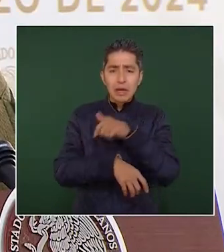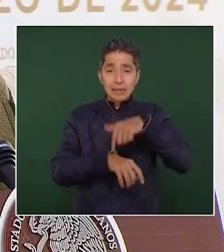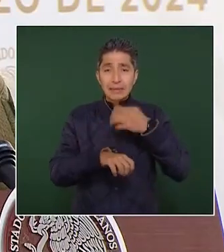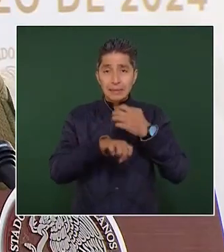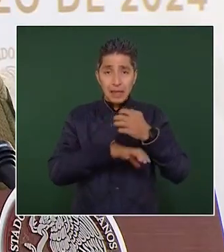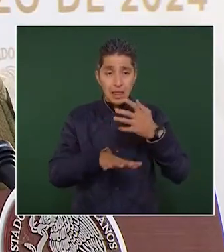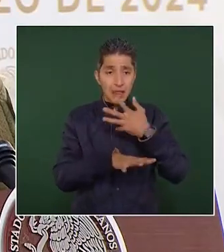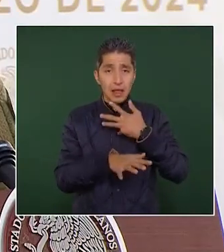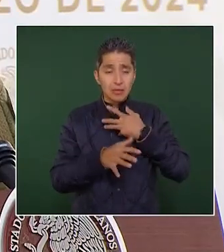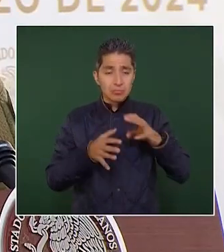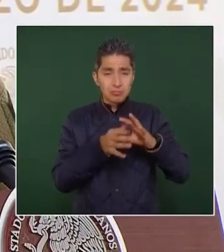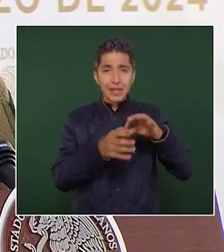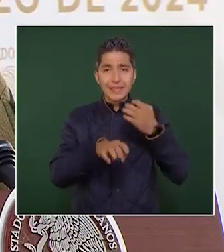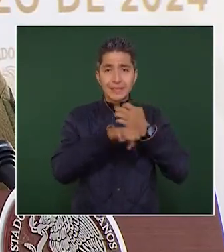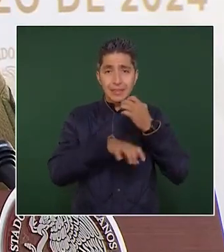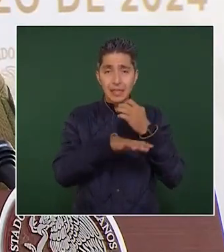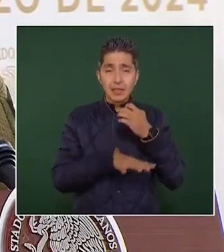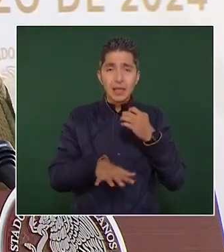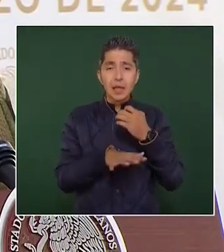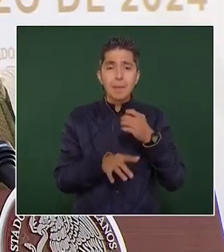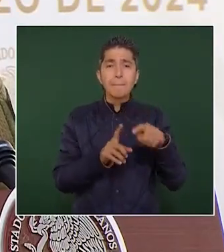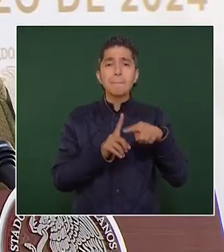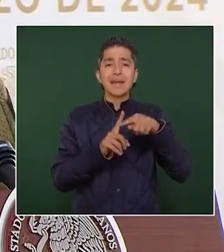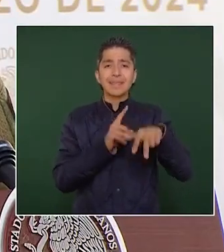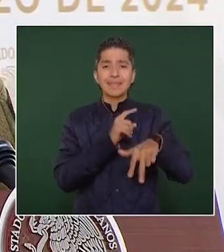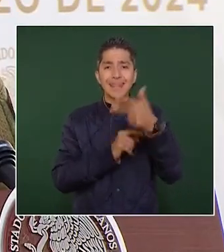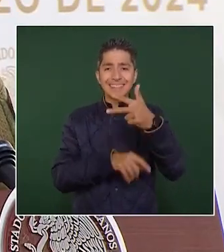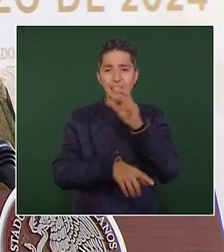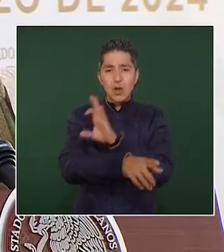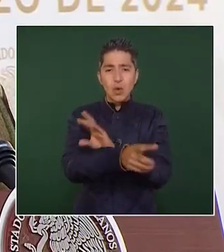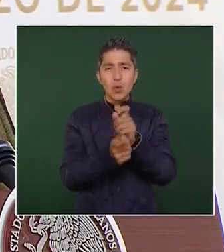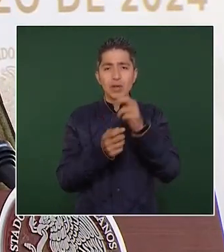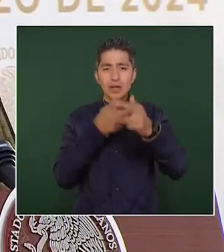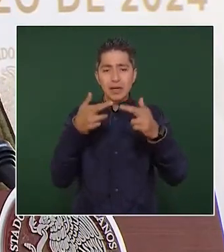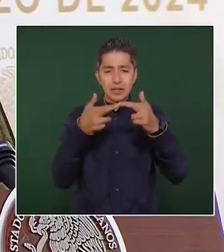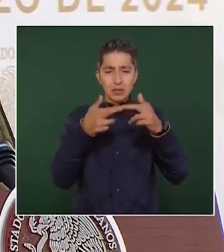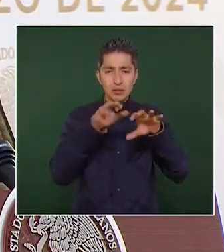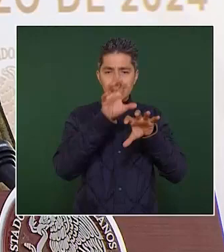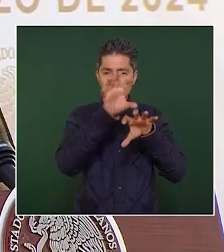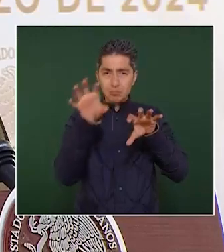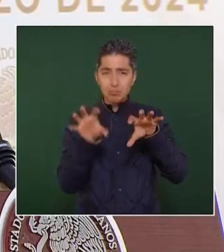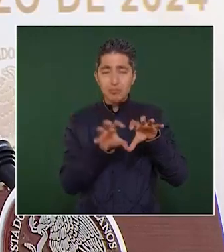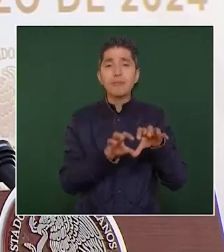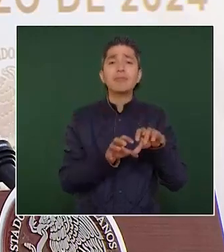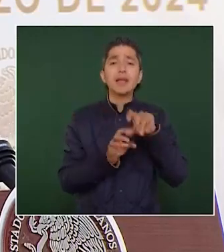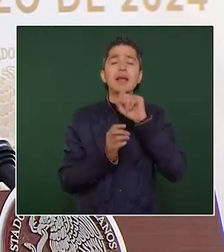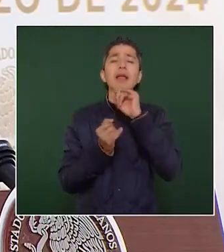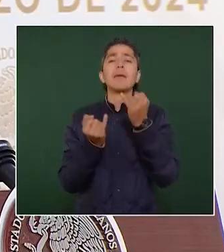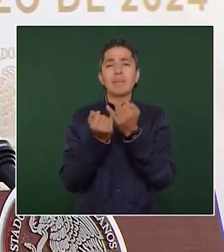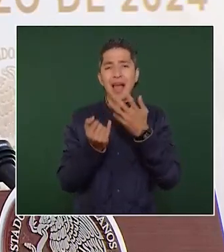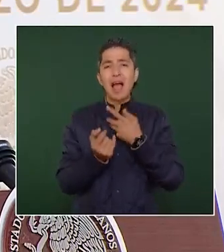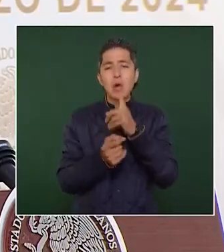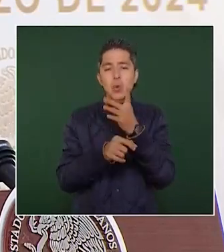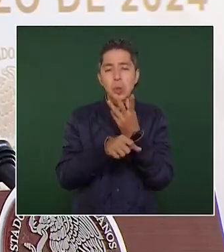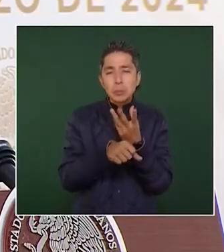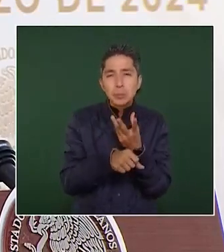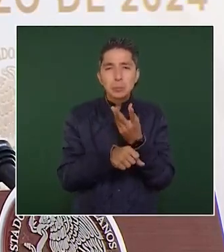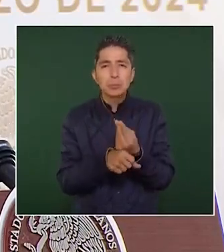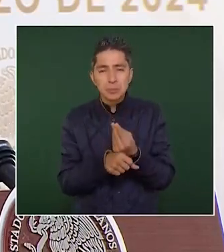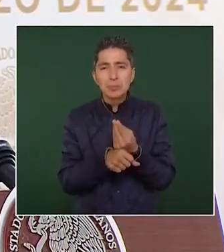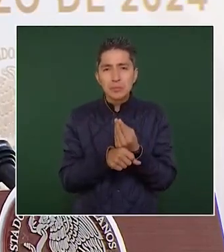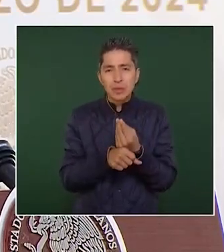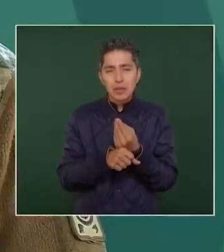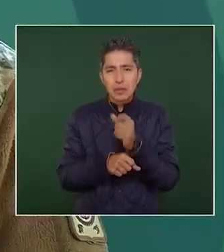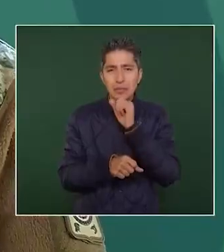la coordinación estatal más 13 coordinaciones regionales y actualmente un refuerzo de